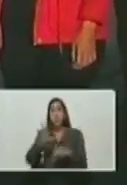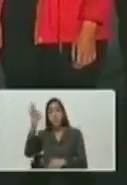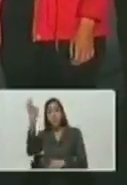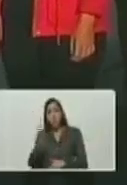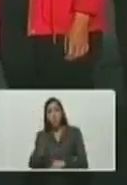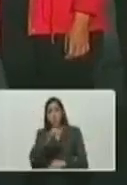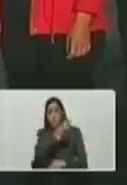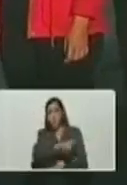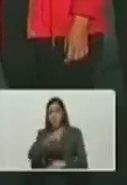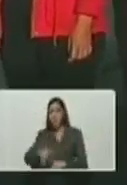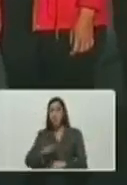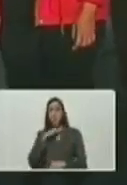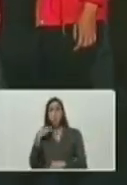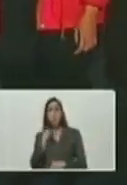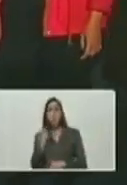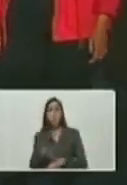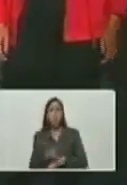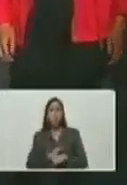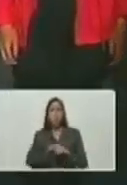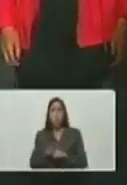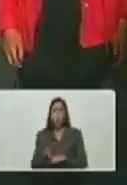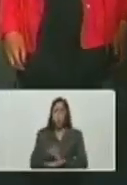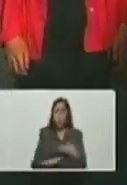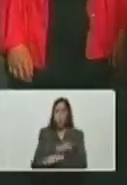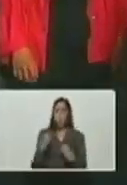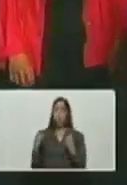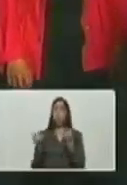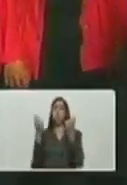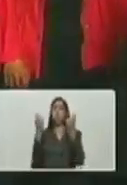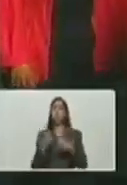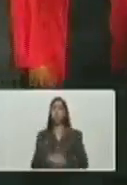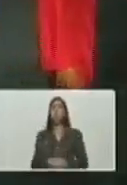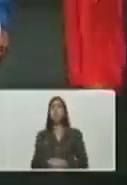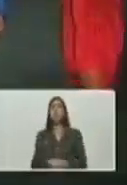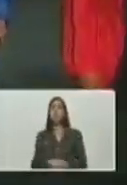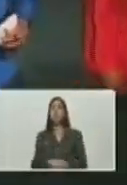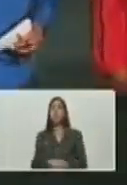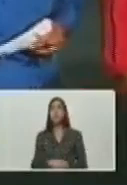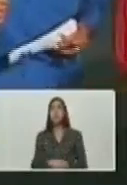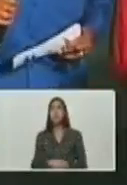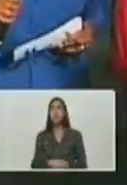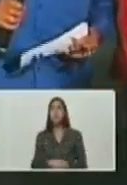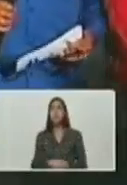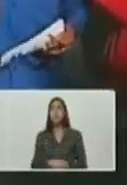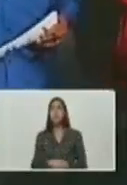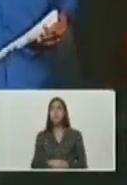pacientes recuperados, pacientes sanos. Además, tenemos